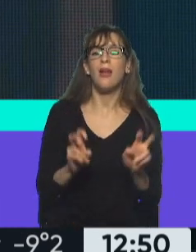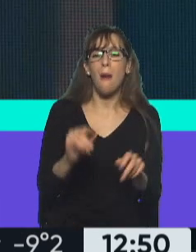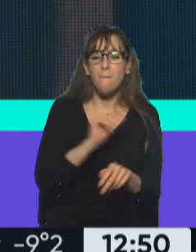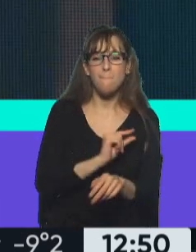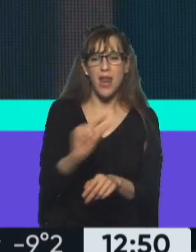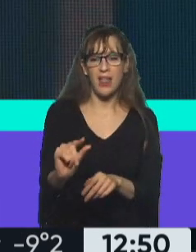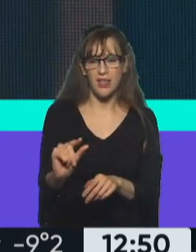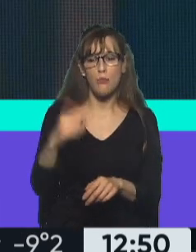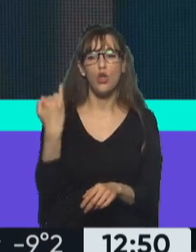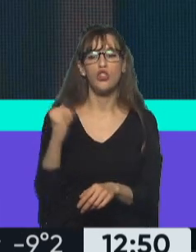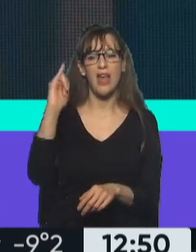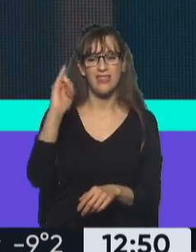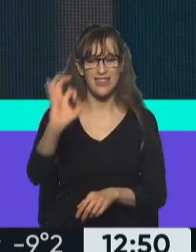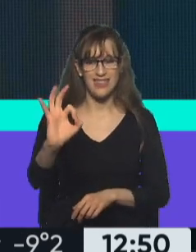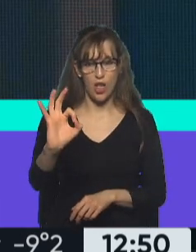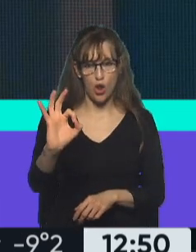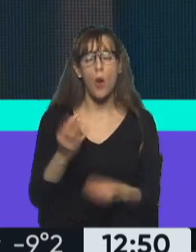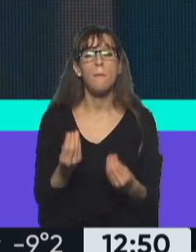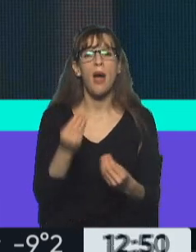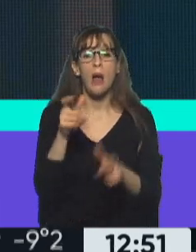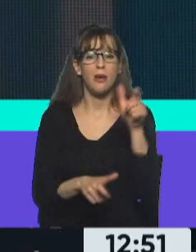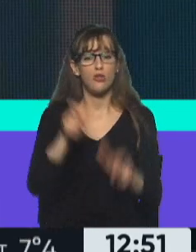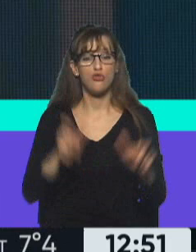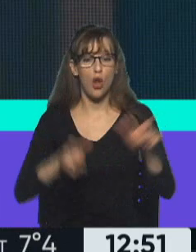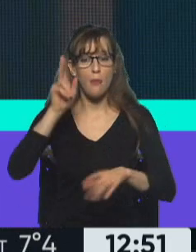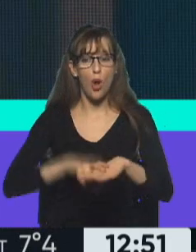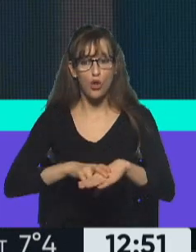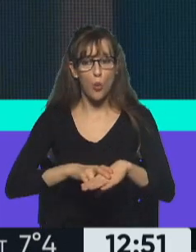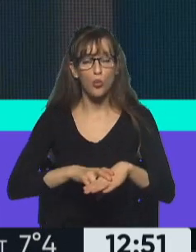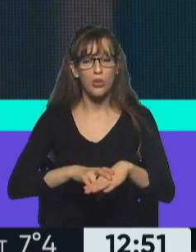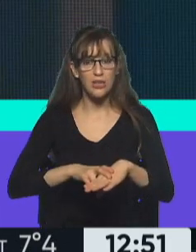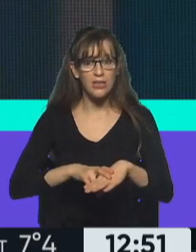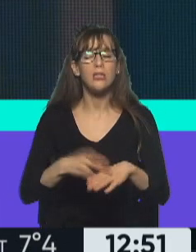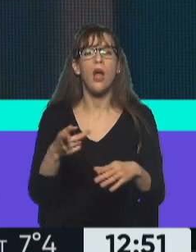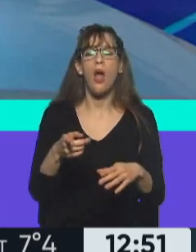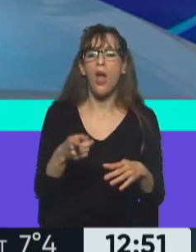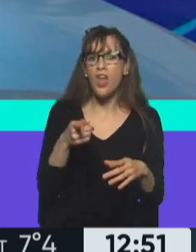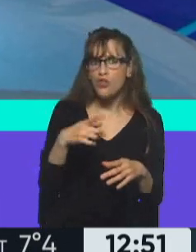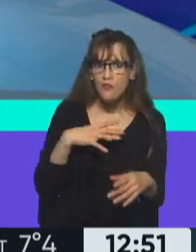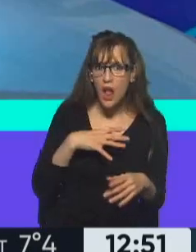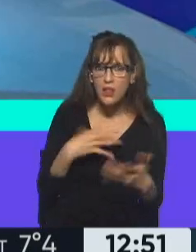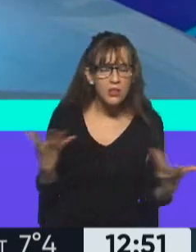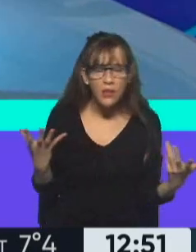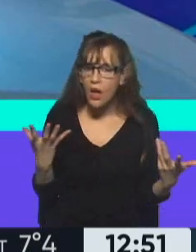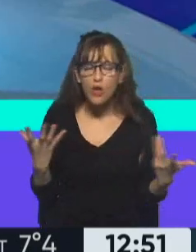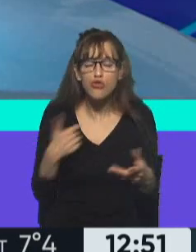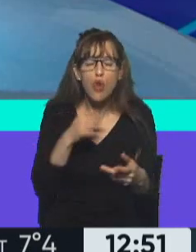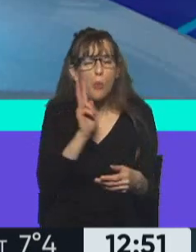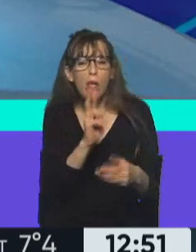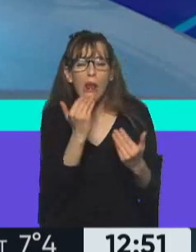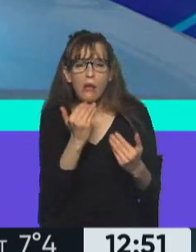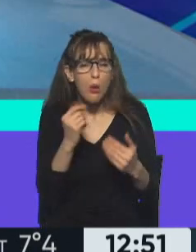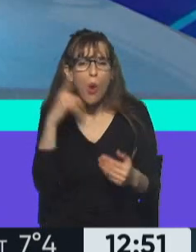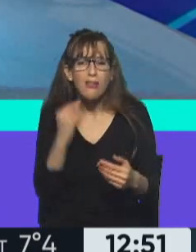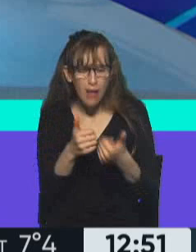categorías más bajas de nadie yo no lo vi en ningún medio creo que me enteré por un whatsapp o algo